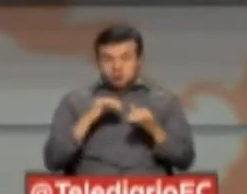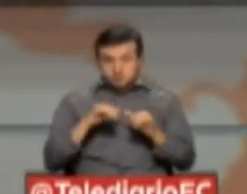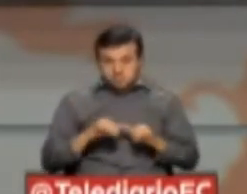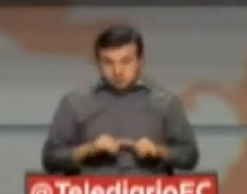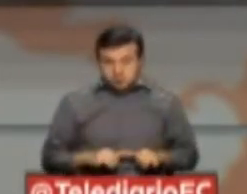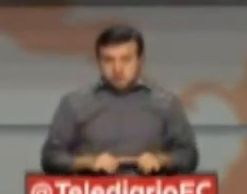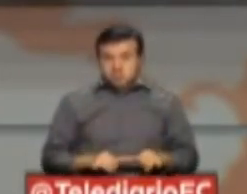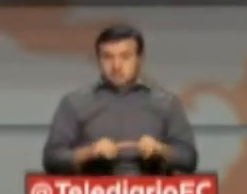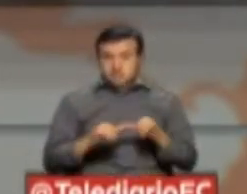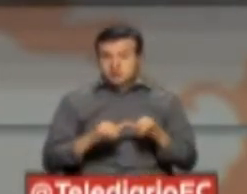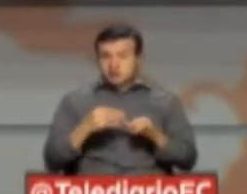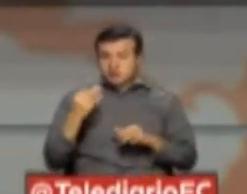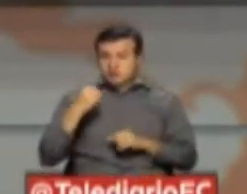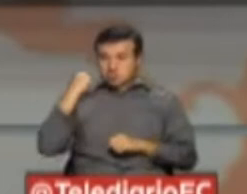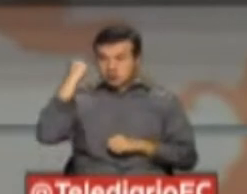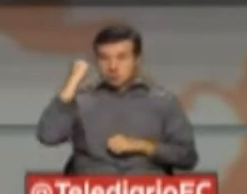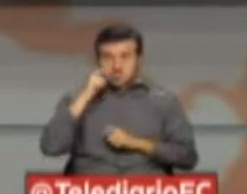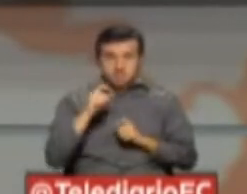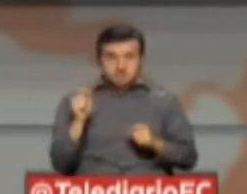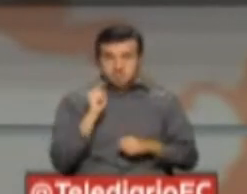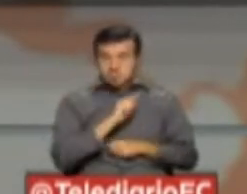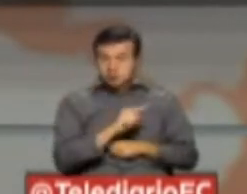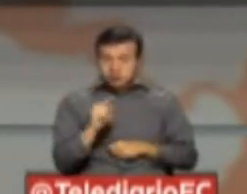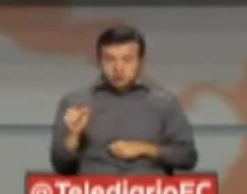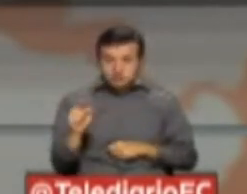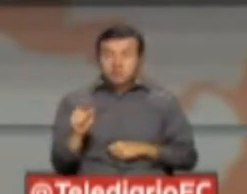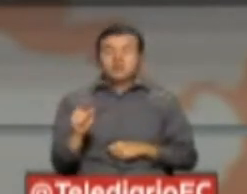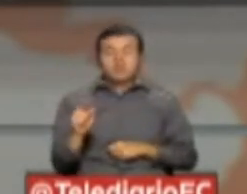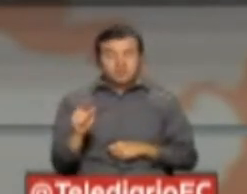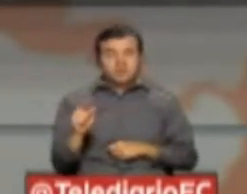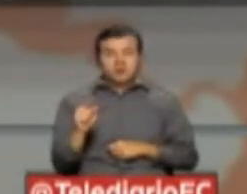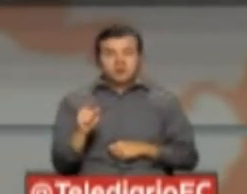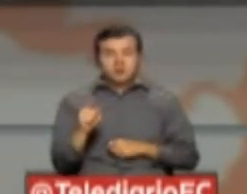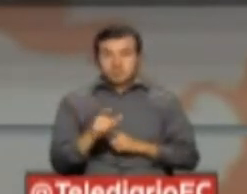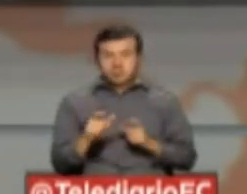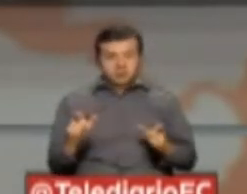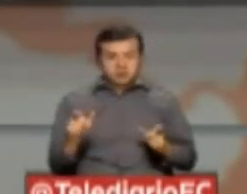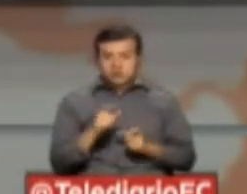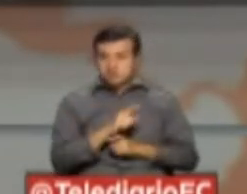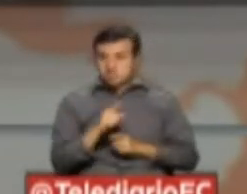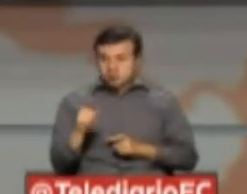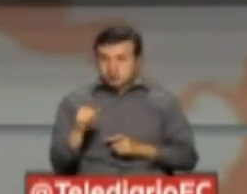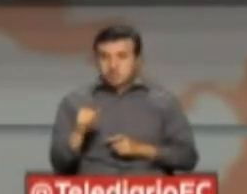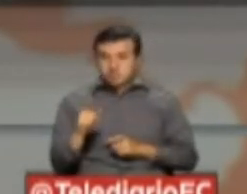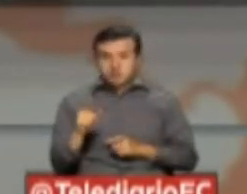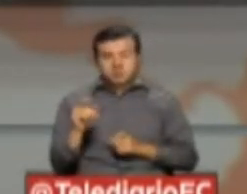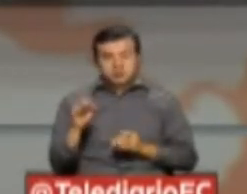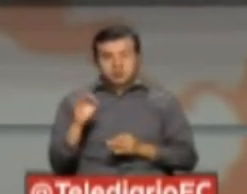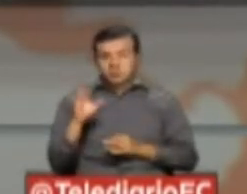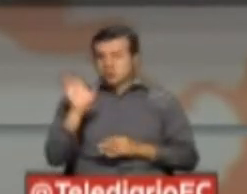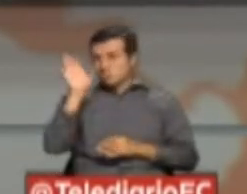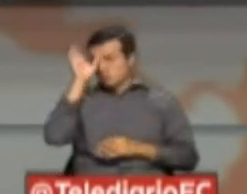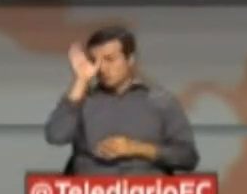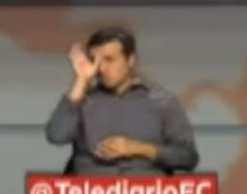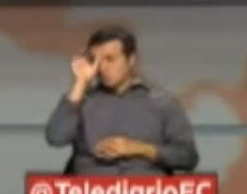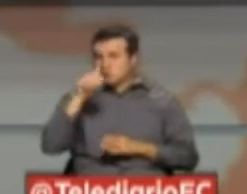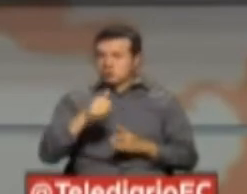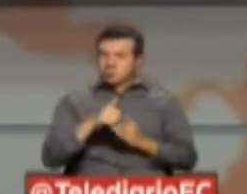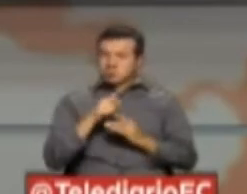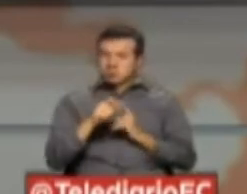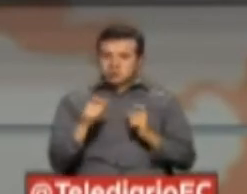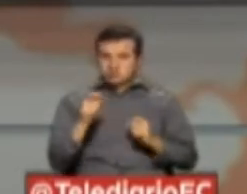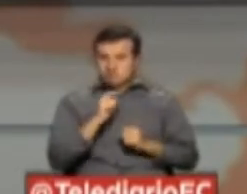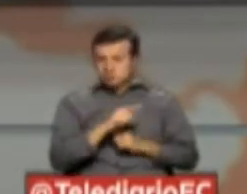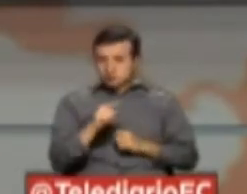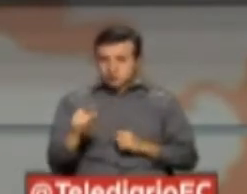y de legítimo derecho a la defensa para sacar a los infractores de la vía ese es el concepto hay que sacar a los infractores